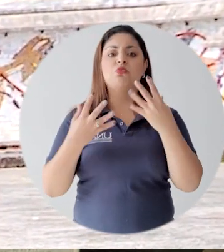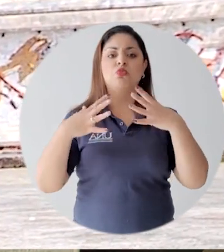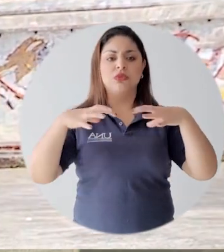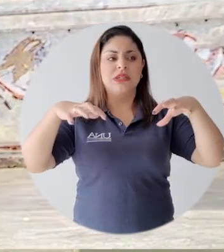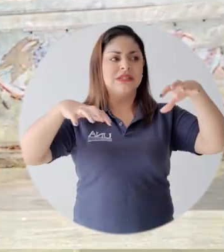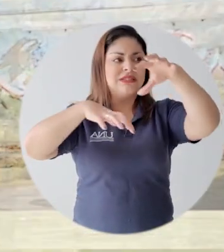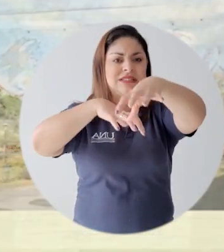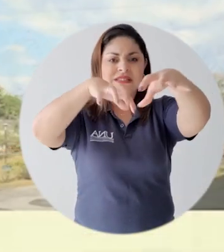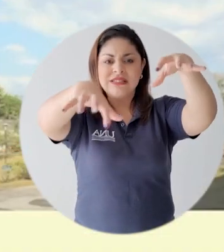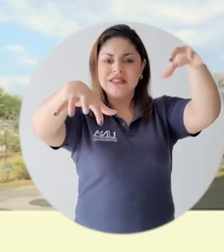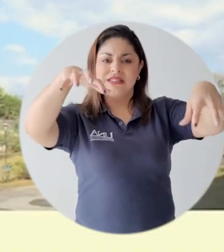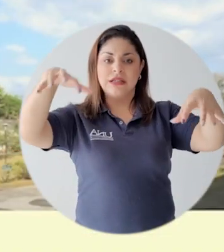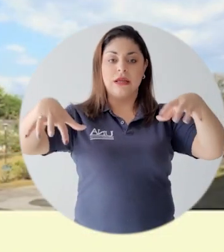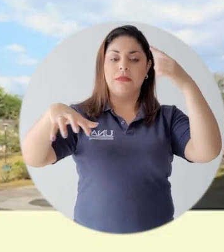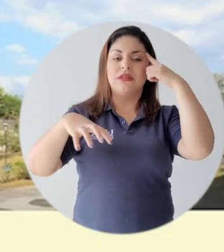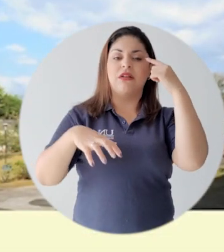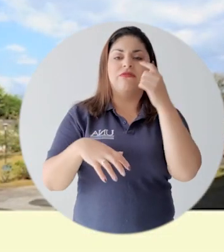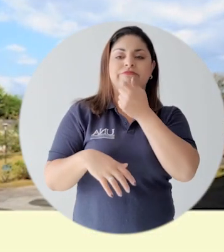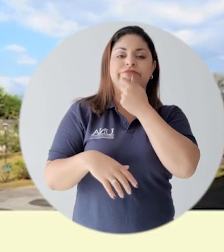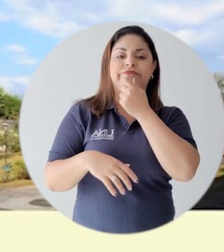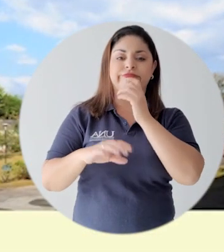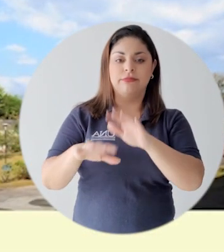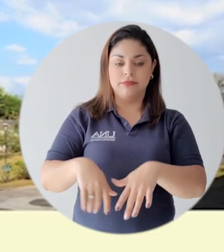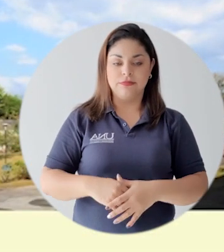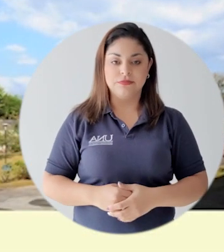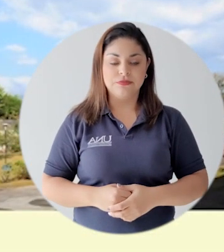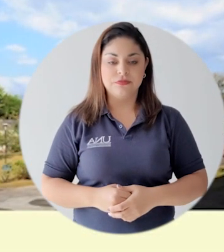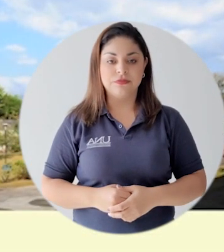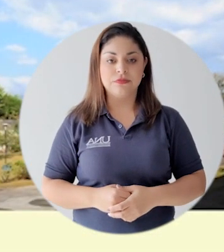muchas sedes en muchas partes del país.